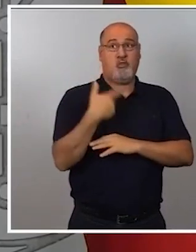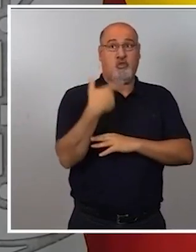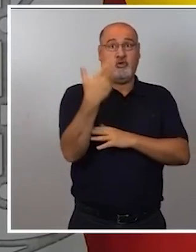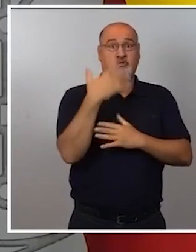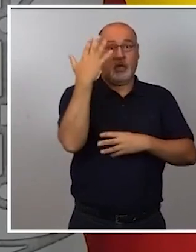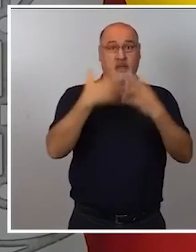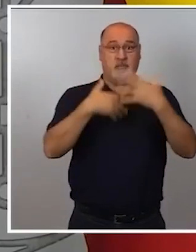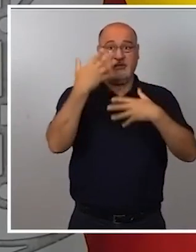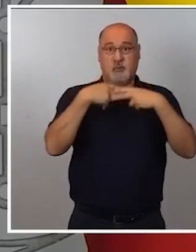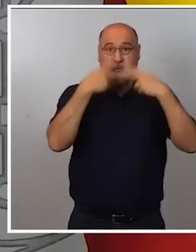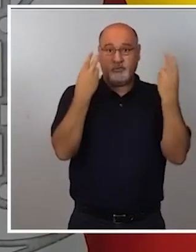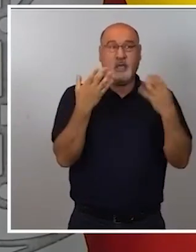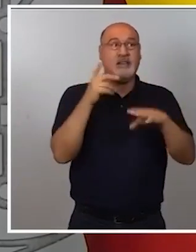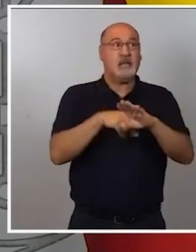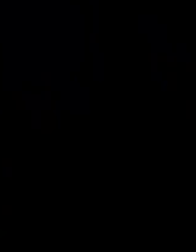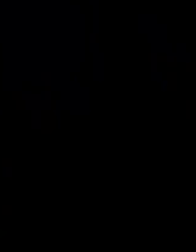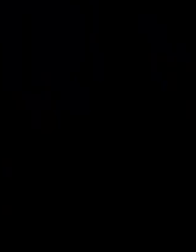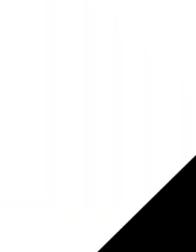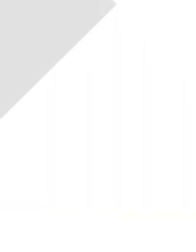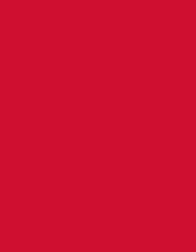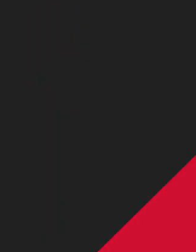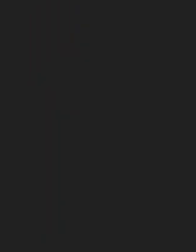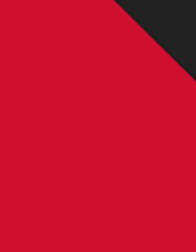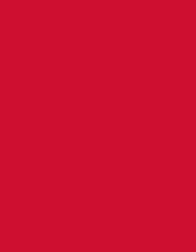perdido para atender lo importante.